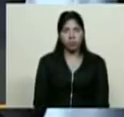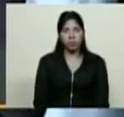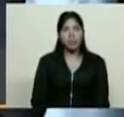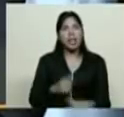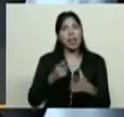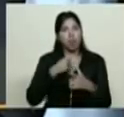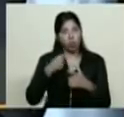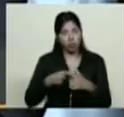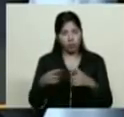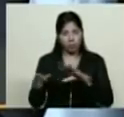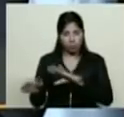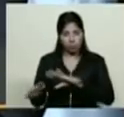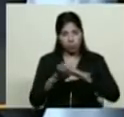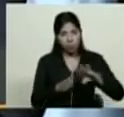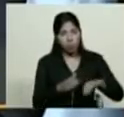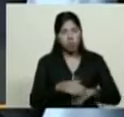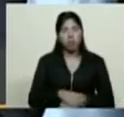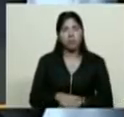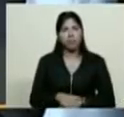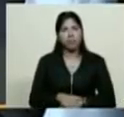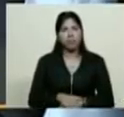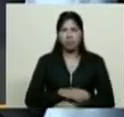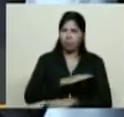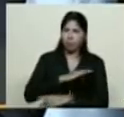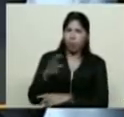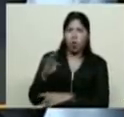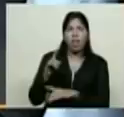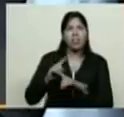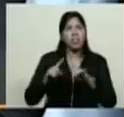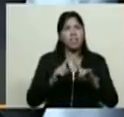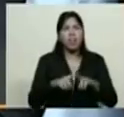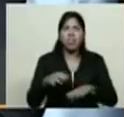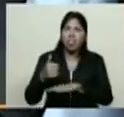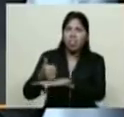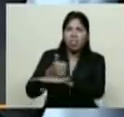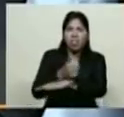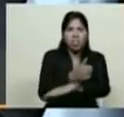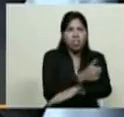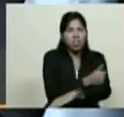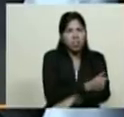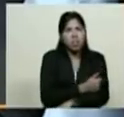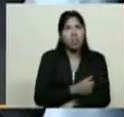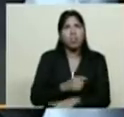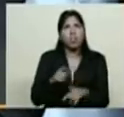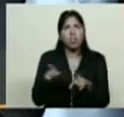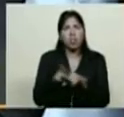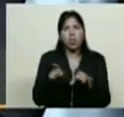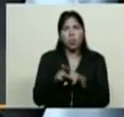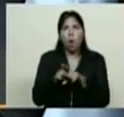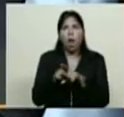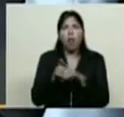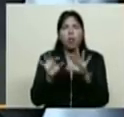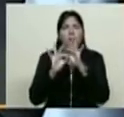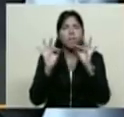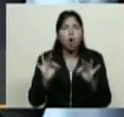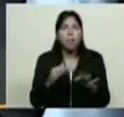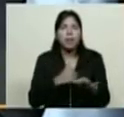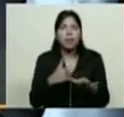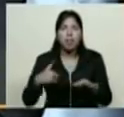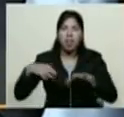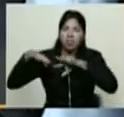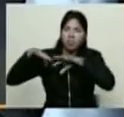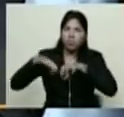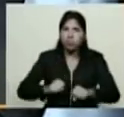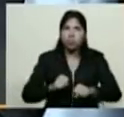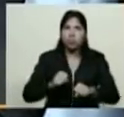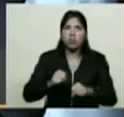Considerando que las sanciones a funcionarios son un mecanismo de intervención en los